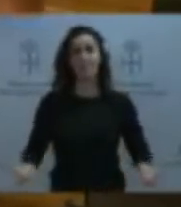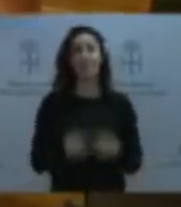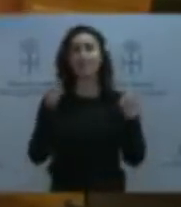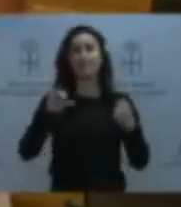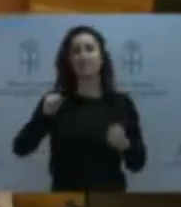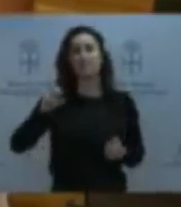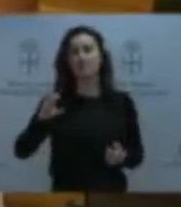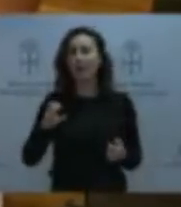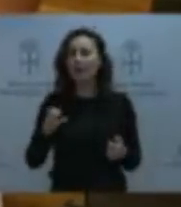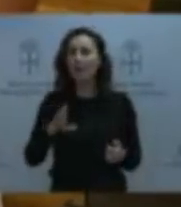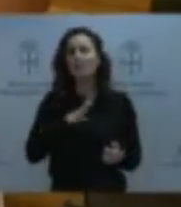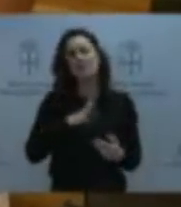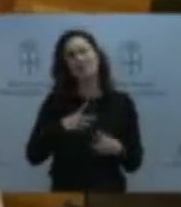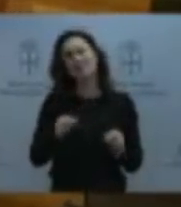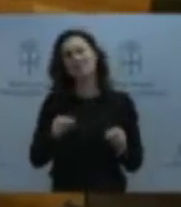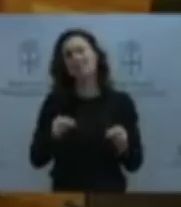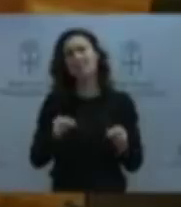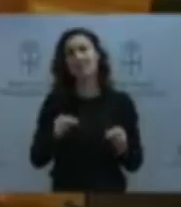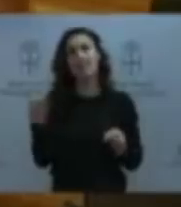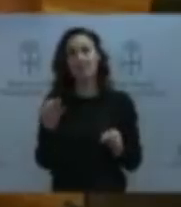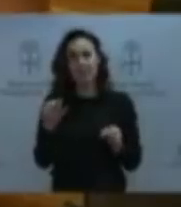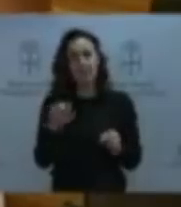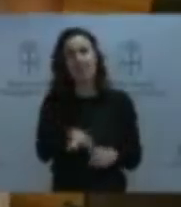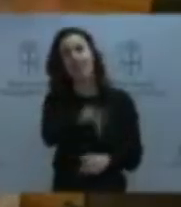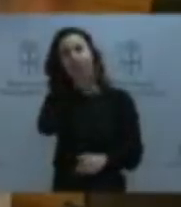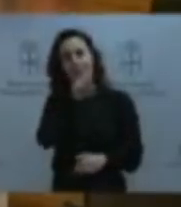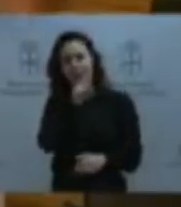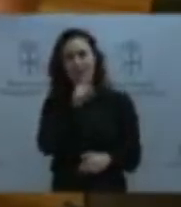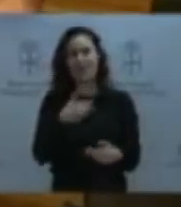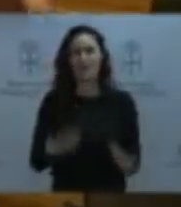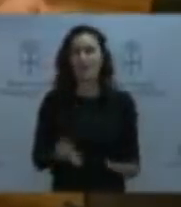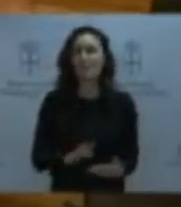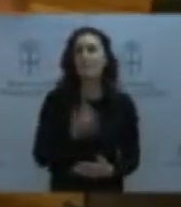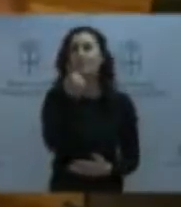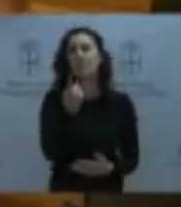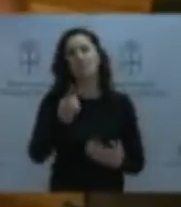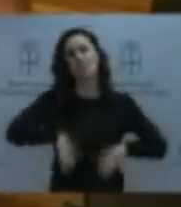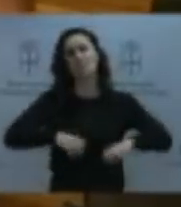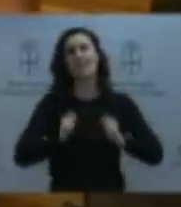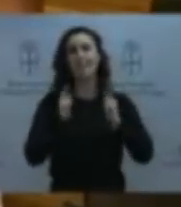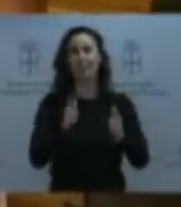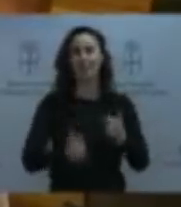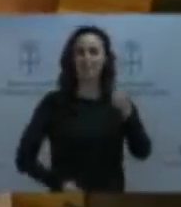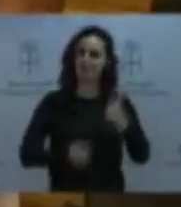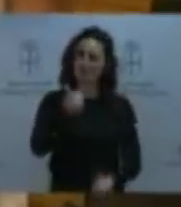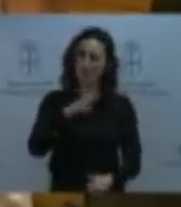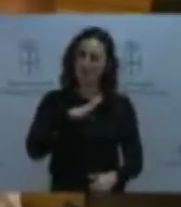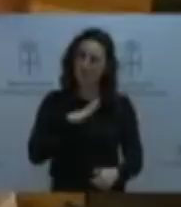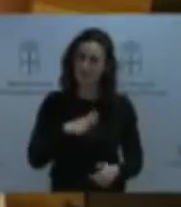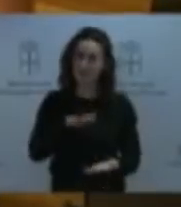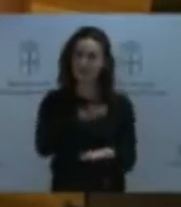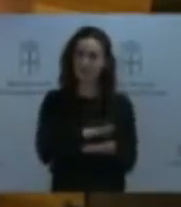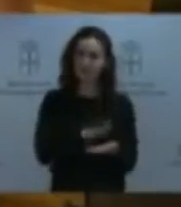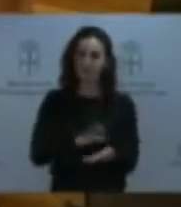en razón y, en primer lugar, devuelva la normalidad a la OPE. Deje en paz las plazas del SAC y habilite